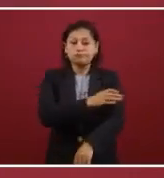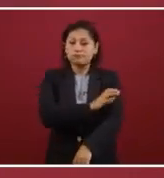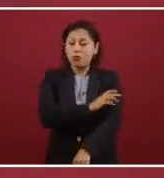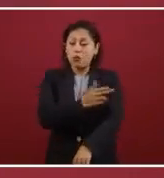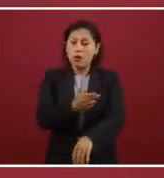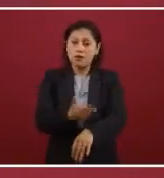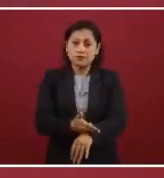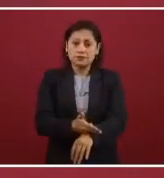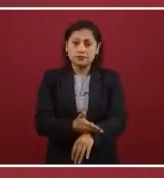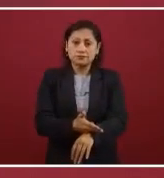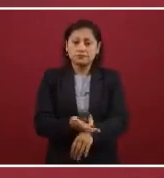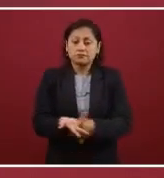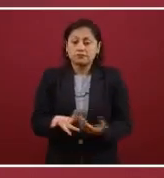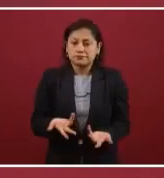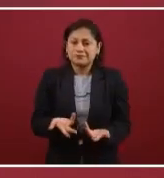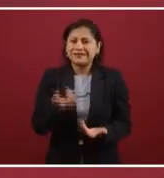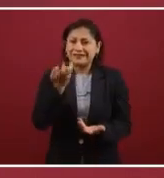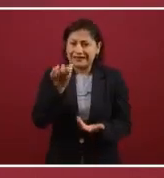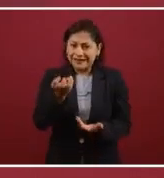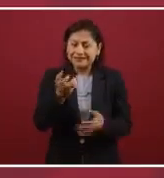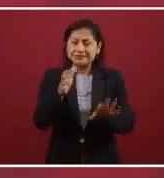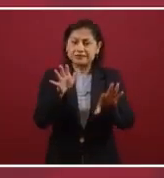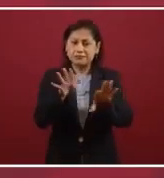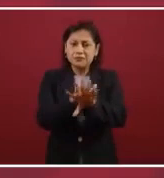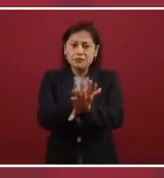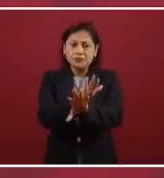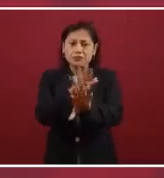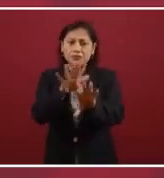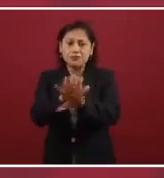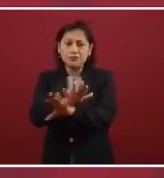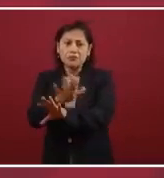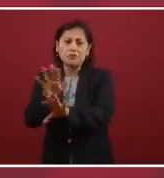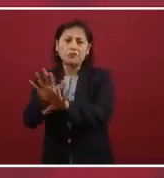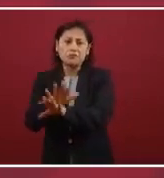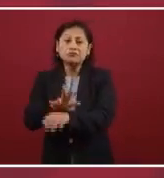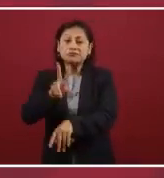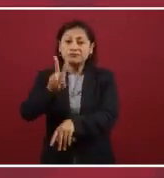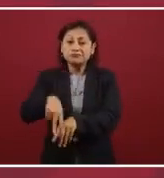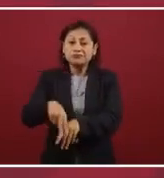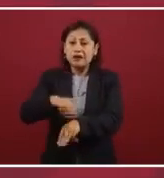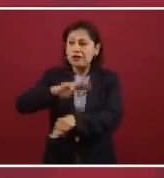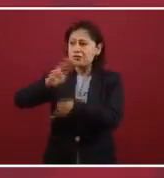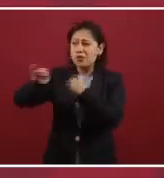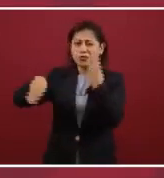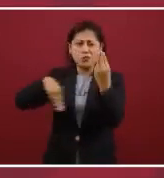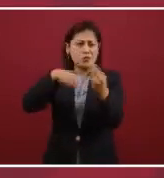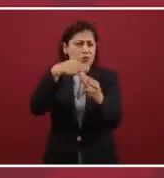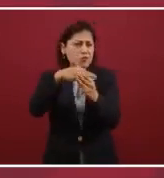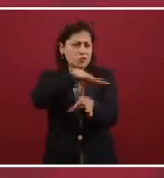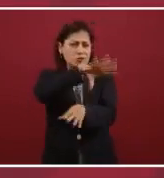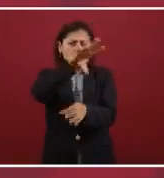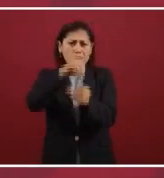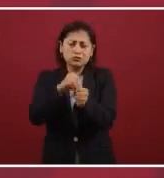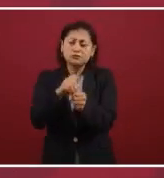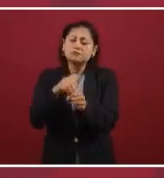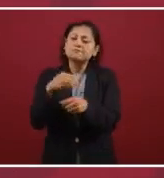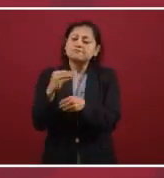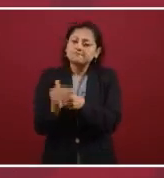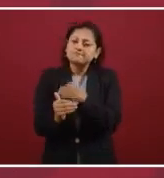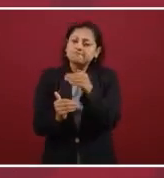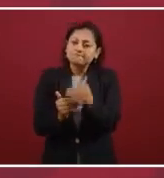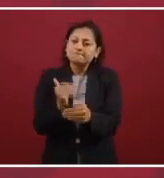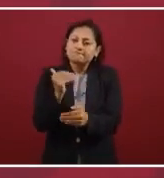Todos son los cambios que se están dando en el mundo. Nosotros nos da